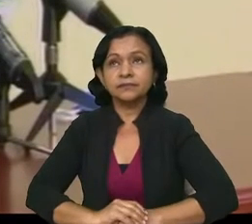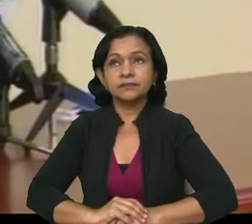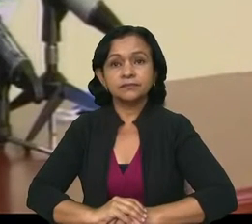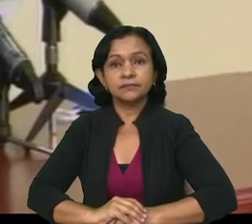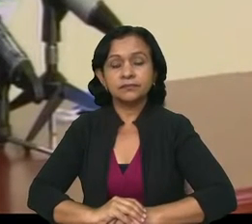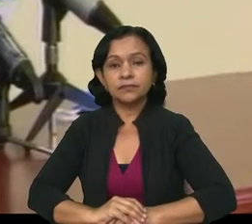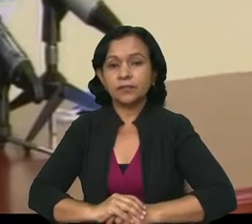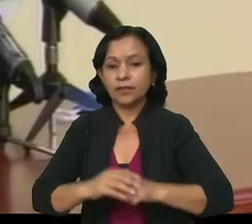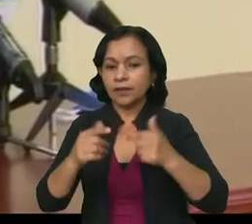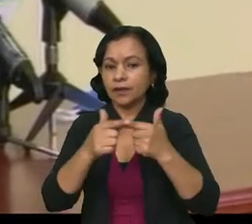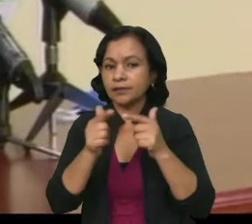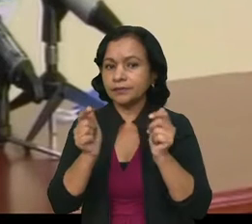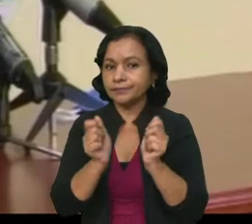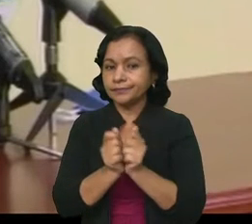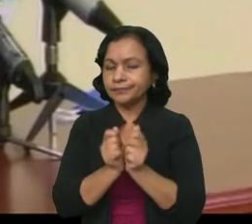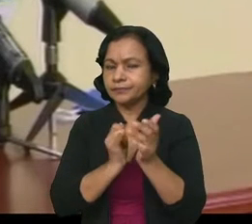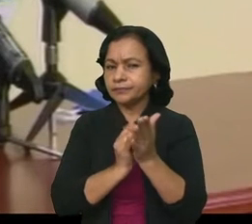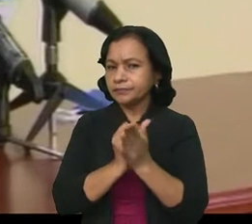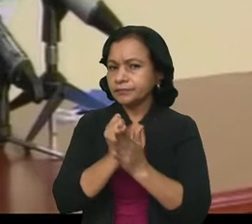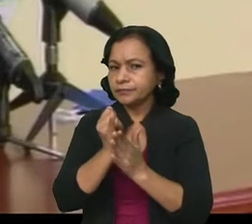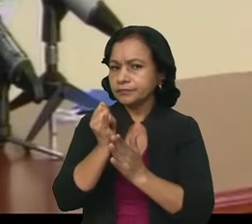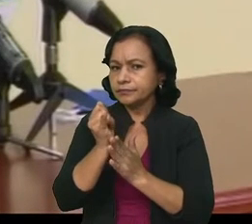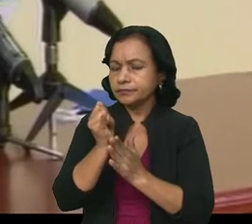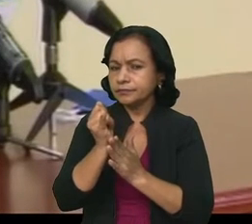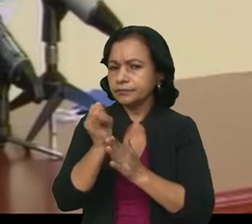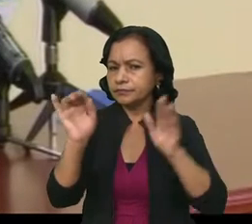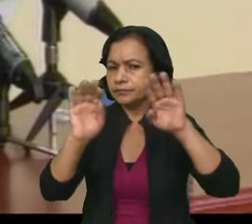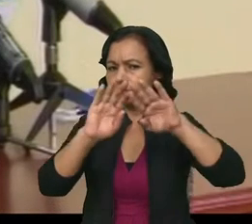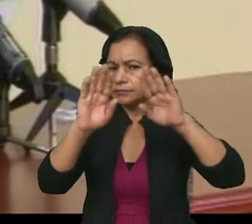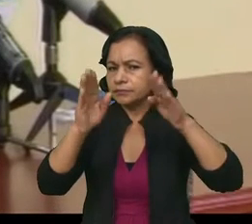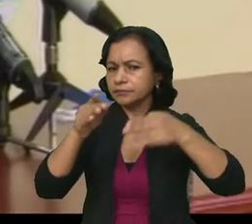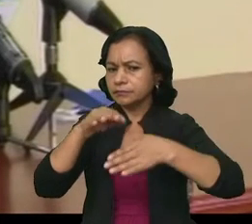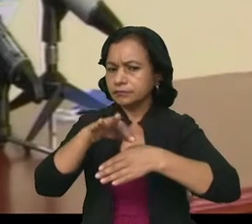Equipo técnico conformado por investigadoras de la Comisaría de la Mujer,